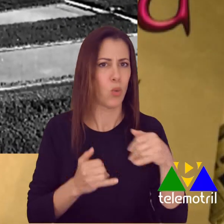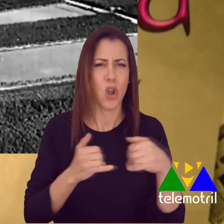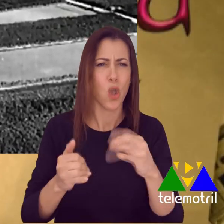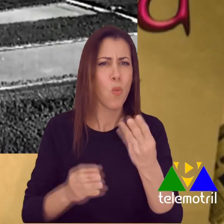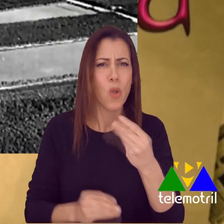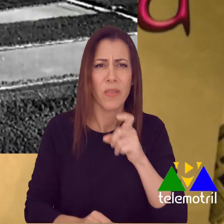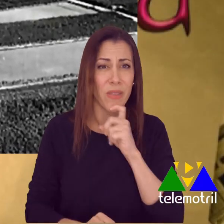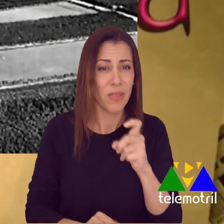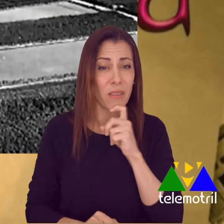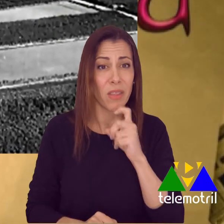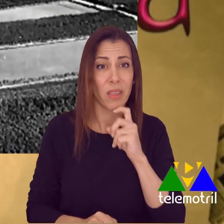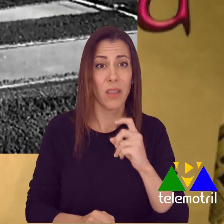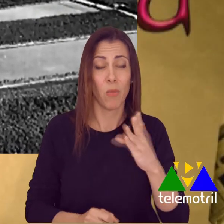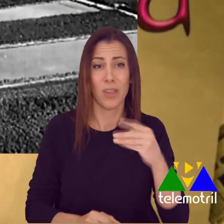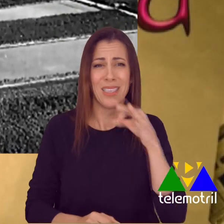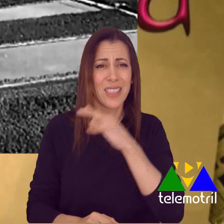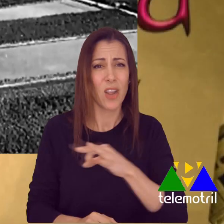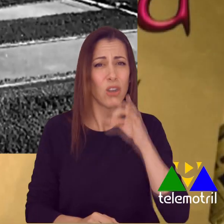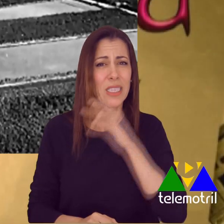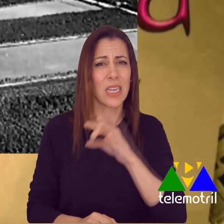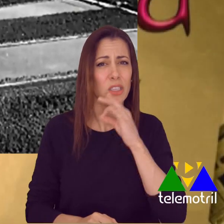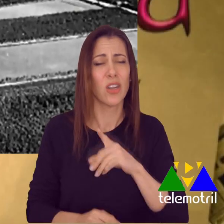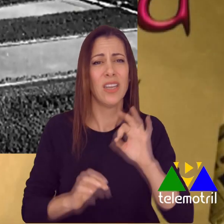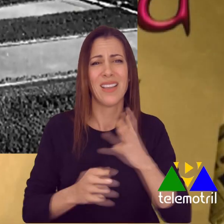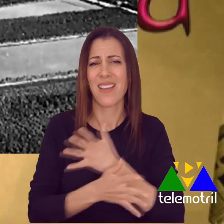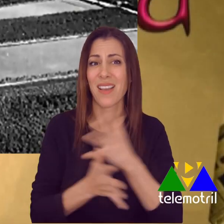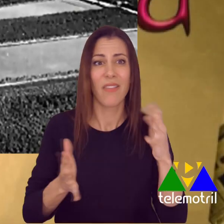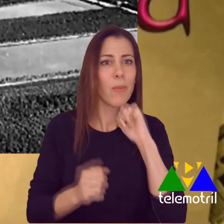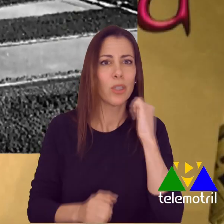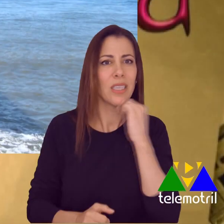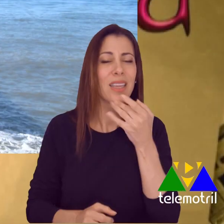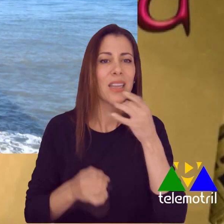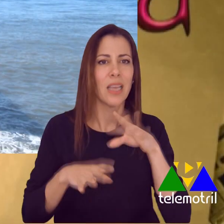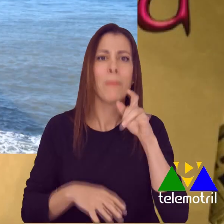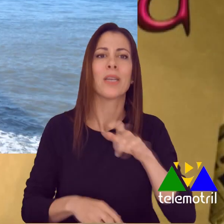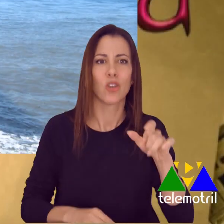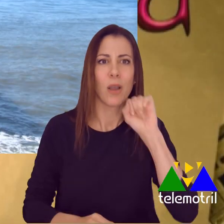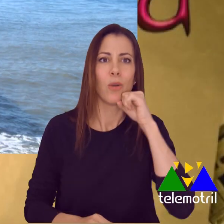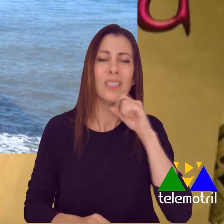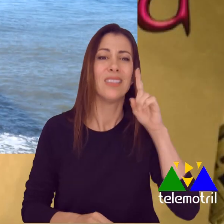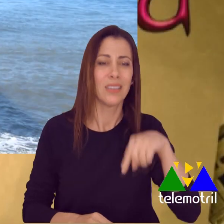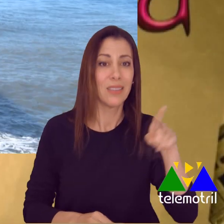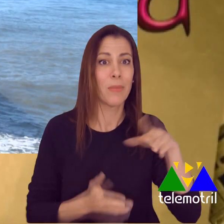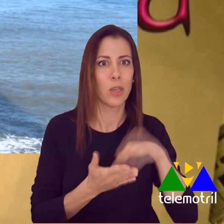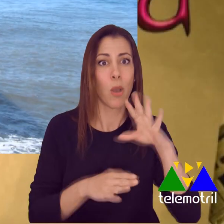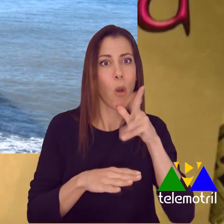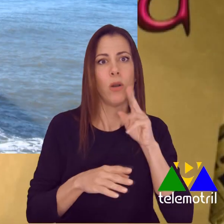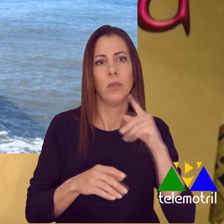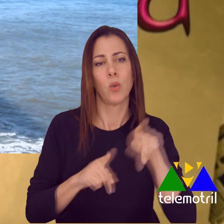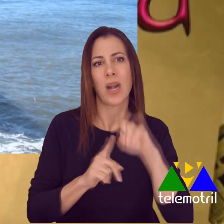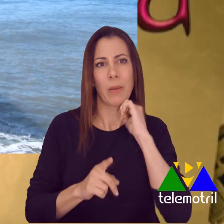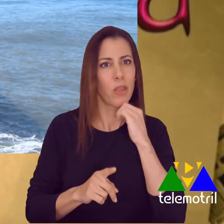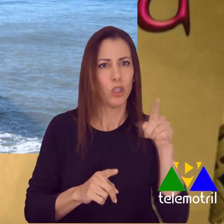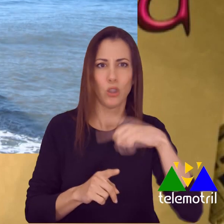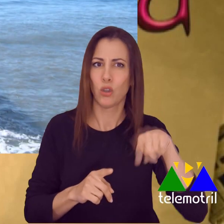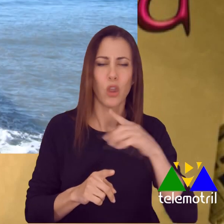un río que durante siglos fue una de las grandes reivindicaciones de los motrileños y de los salobreñeros, era controlar el río.